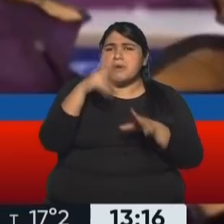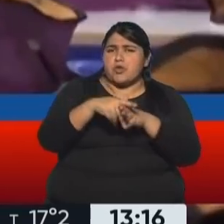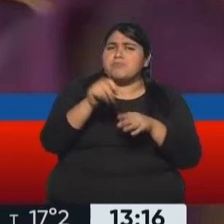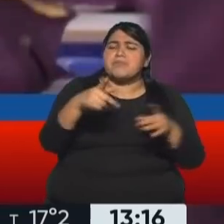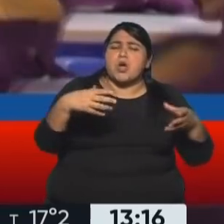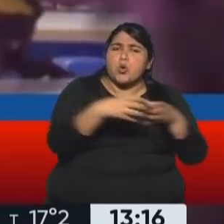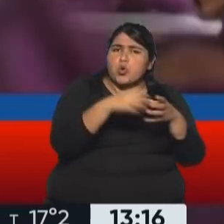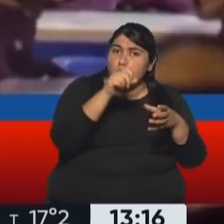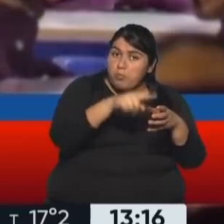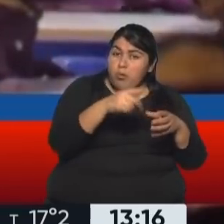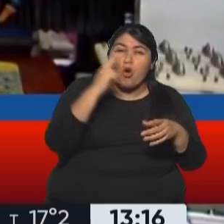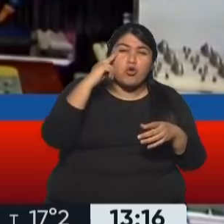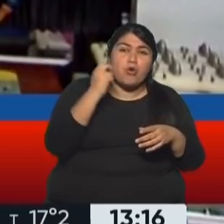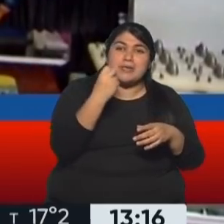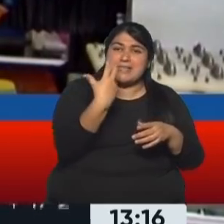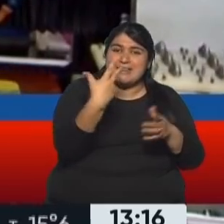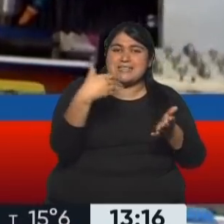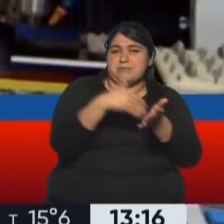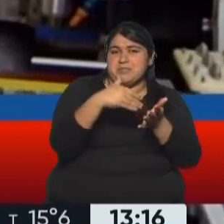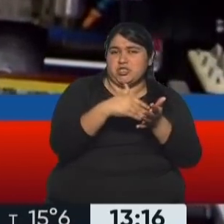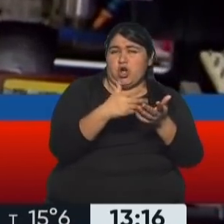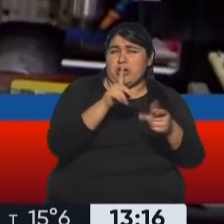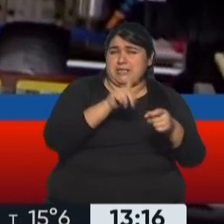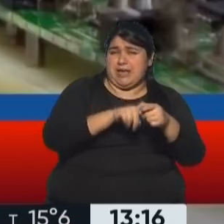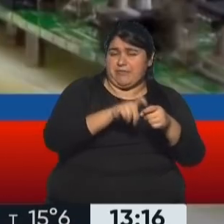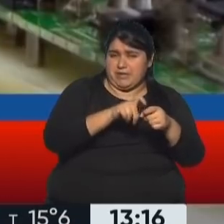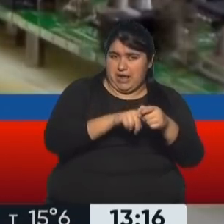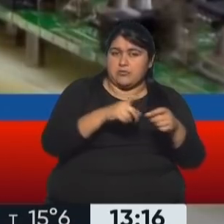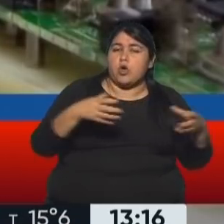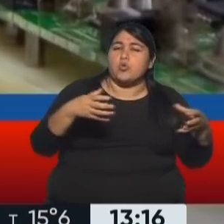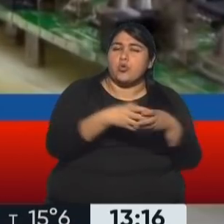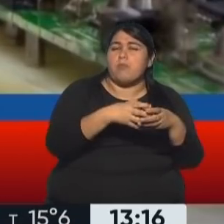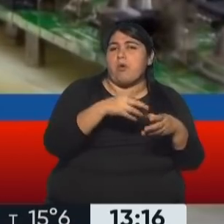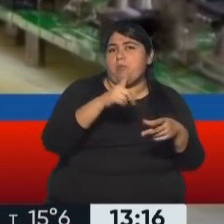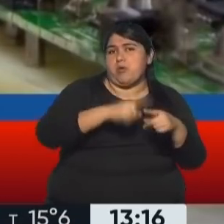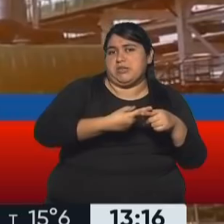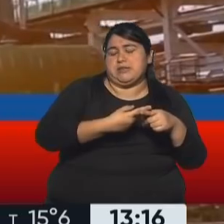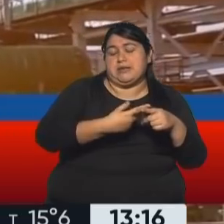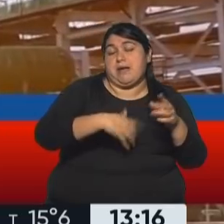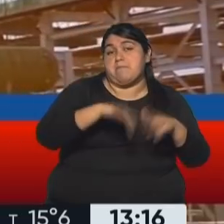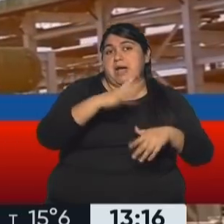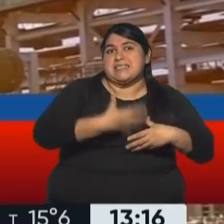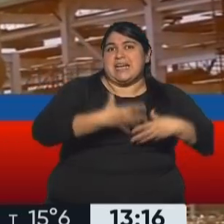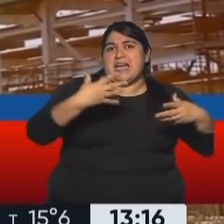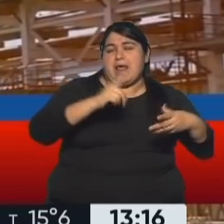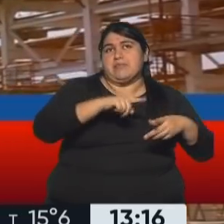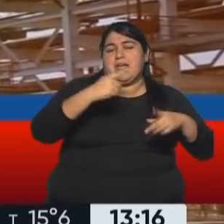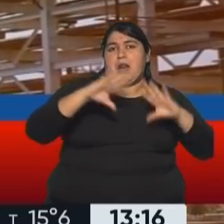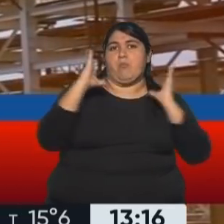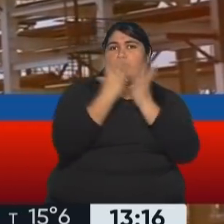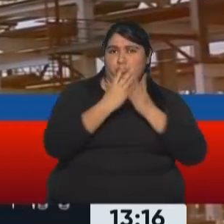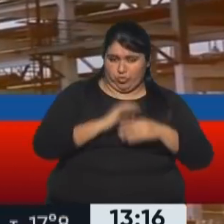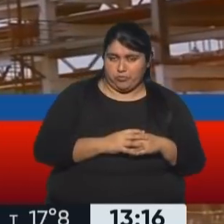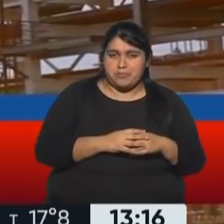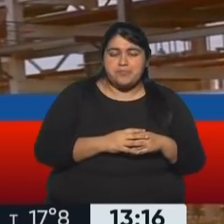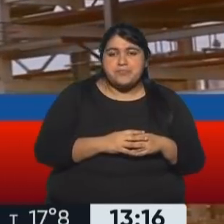con 93 millones de afiliados. El partido, la agrupación política, sin lugar a dudas, más grande del mundo. Una de las preguntas que planteaba al